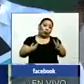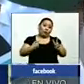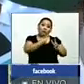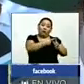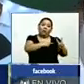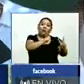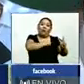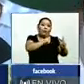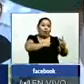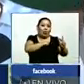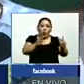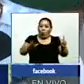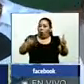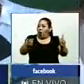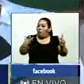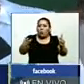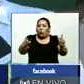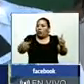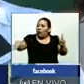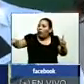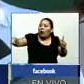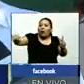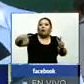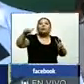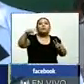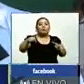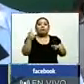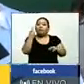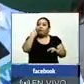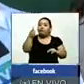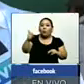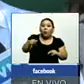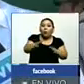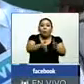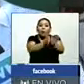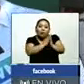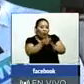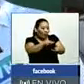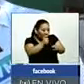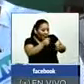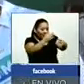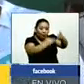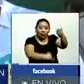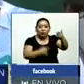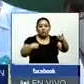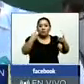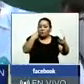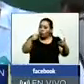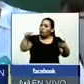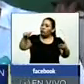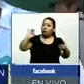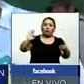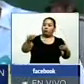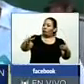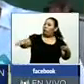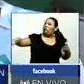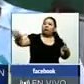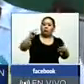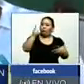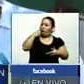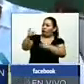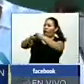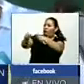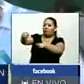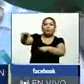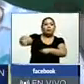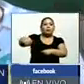no damos cabida para ver también esta área, solo miramos solicitudes y denuncias. Entonces vimos a bien darle seguimiento